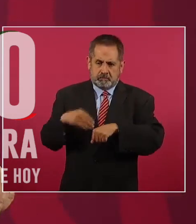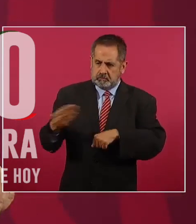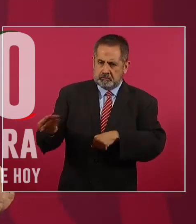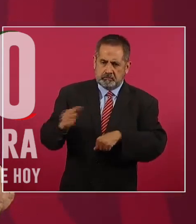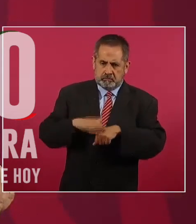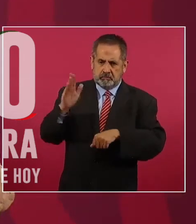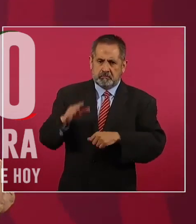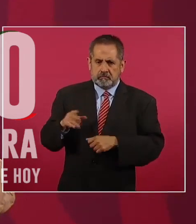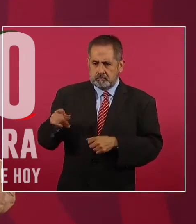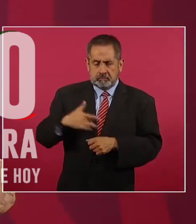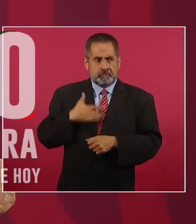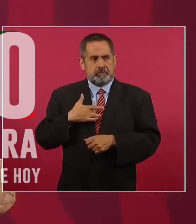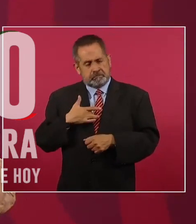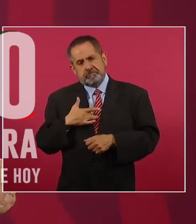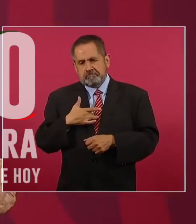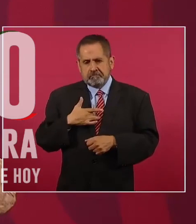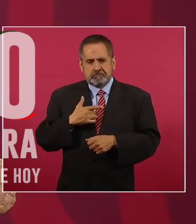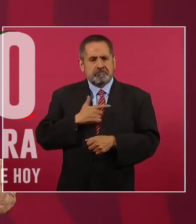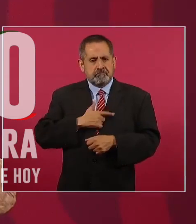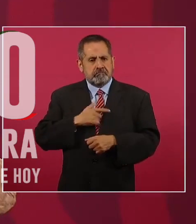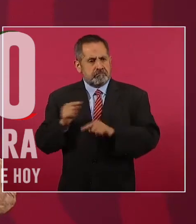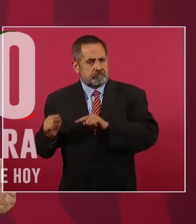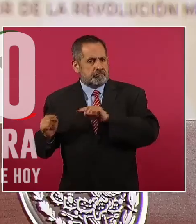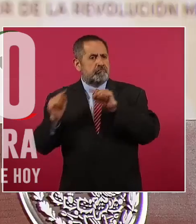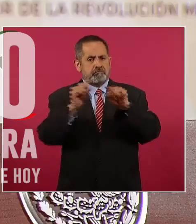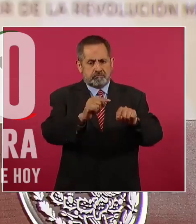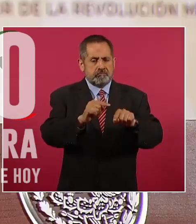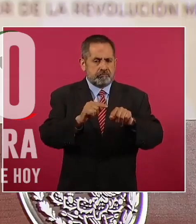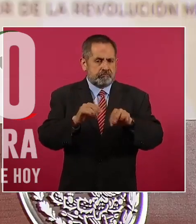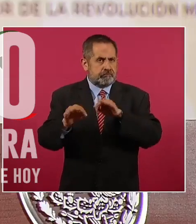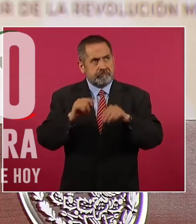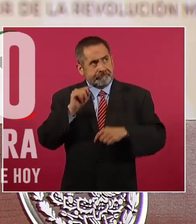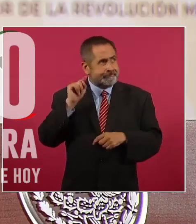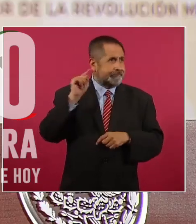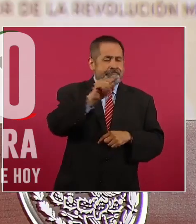con el propósito de que tengan más